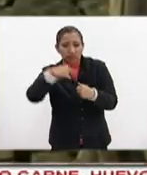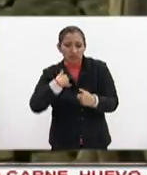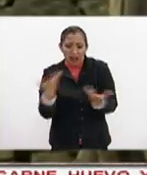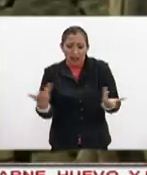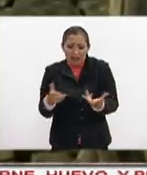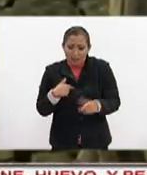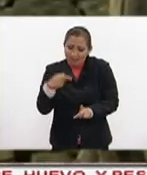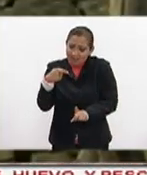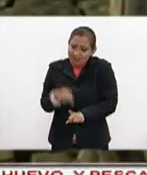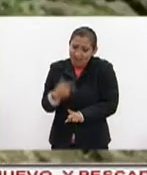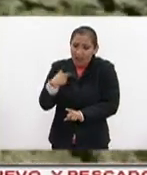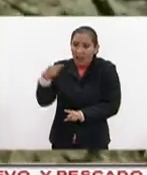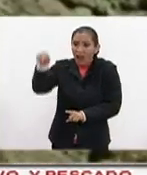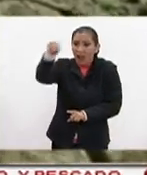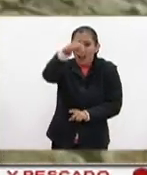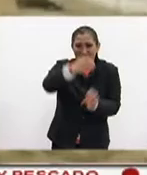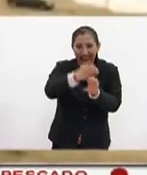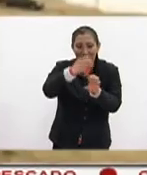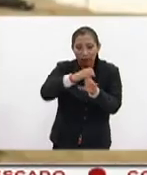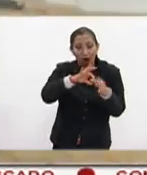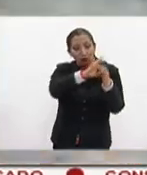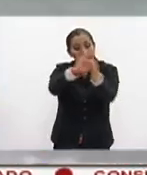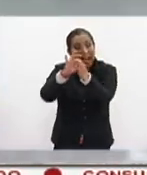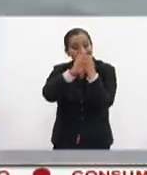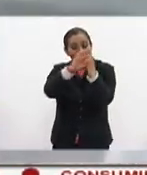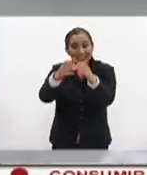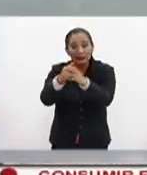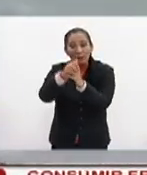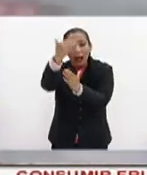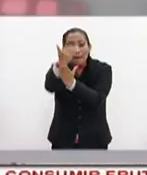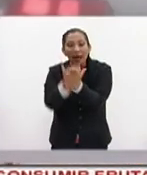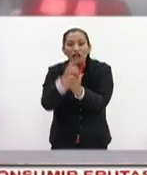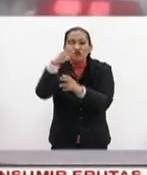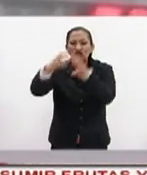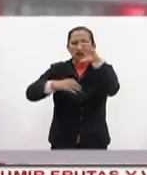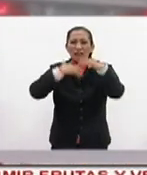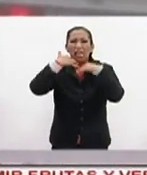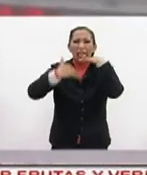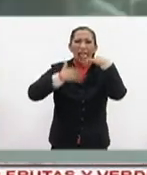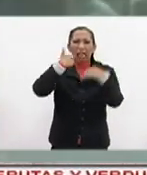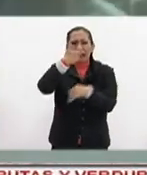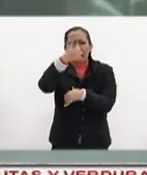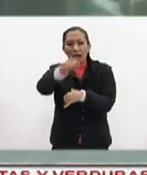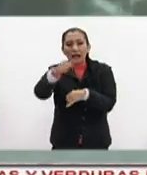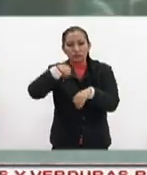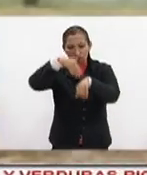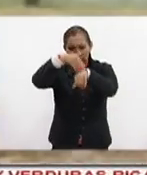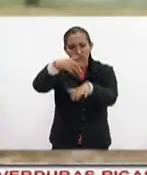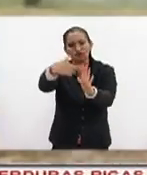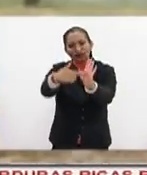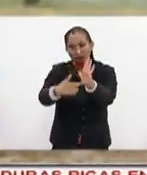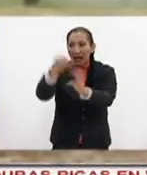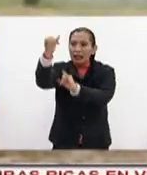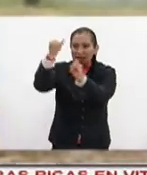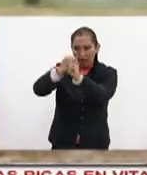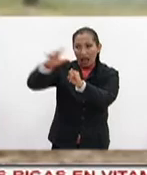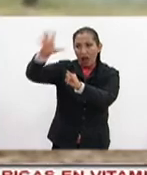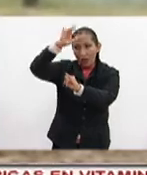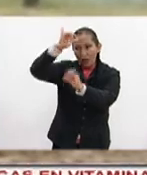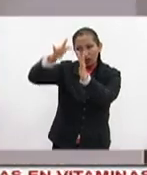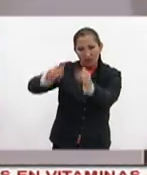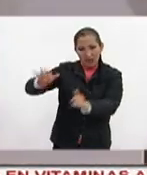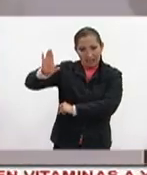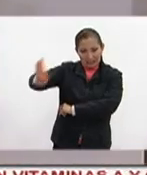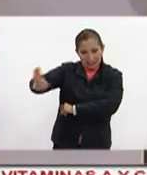propia cuenta. Más de una docena de ellos formaron una alianza para reducir las emisiones de gases, cumpliendo con los estándares del Acuerdo